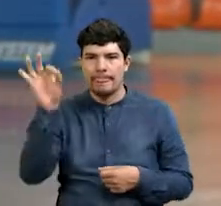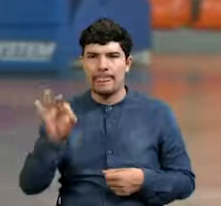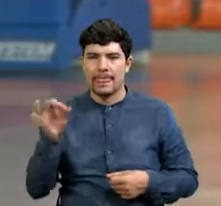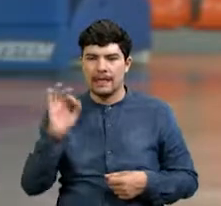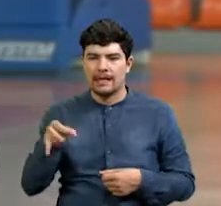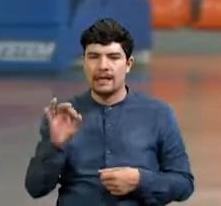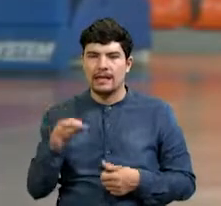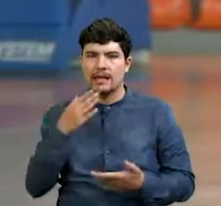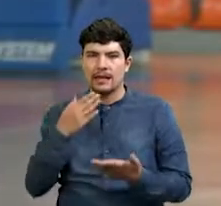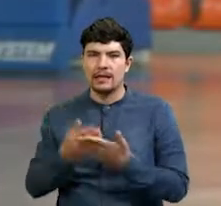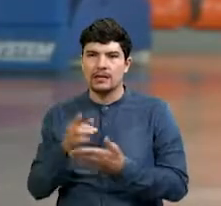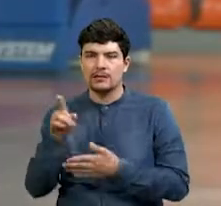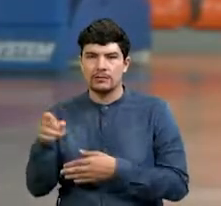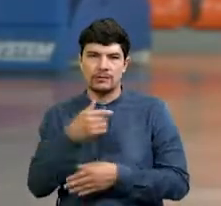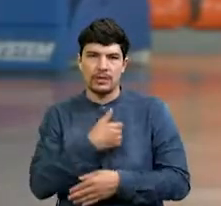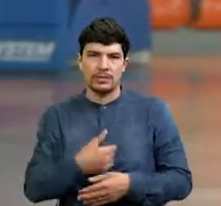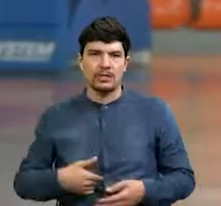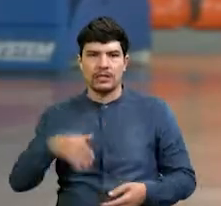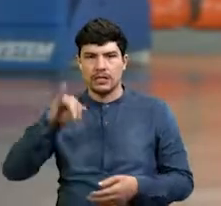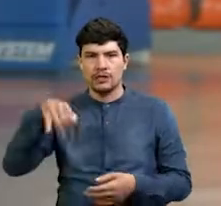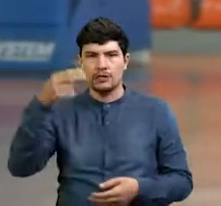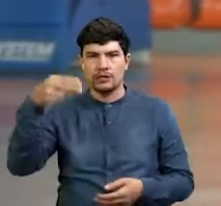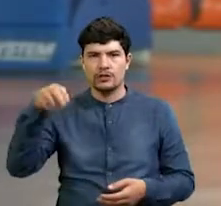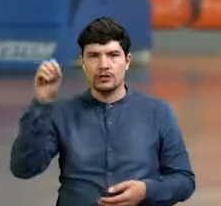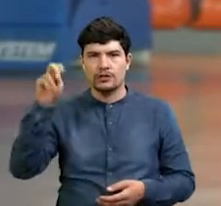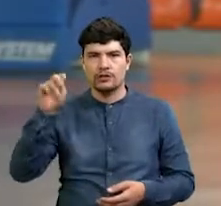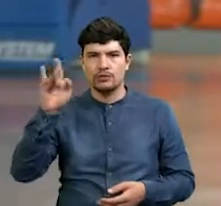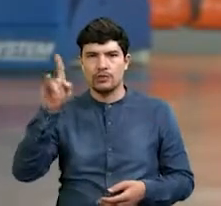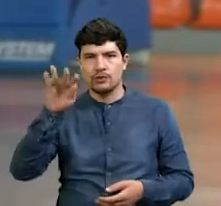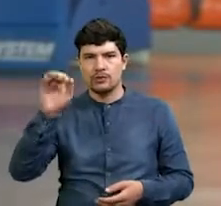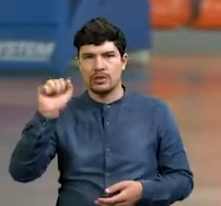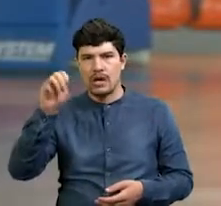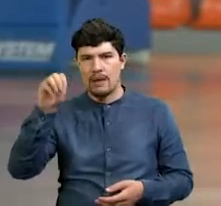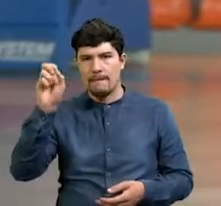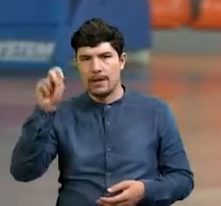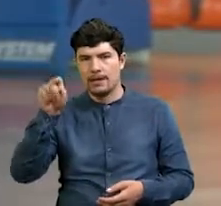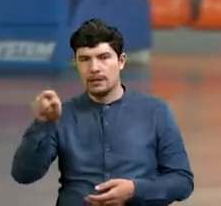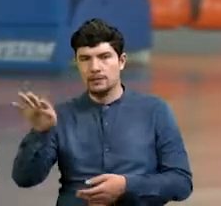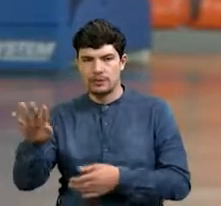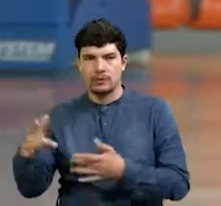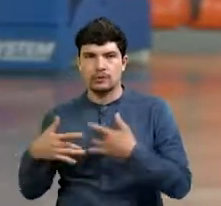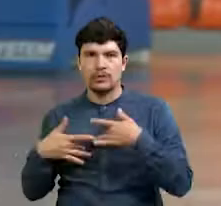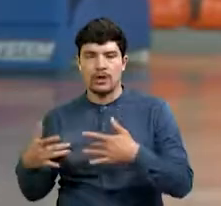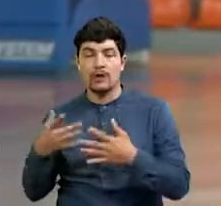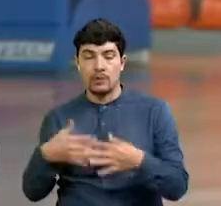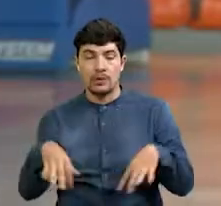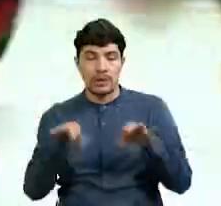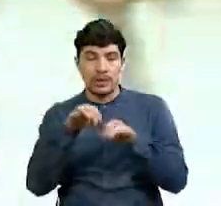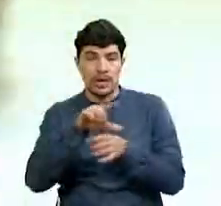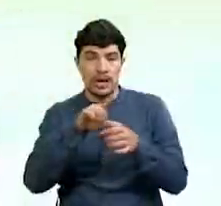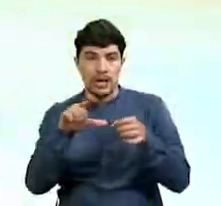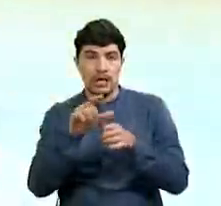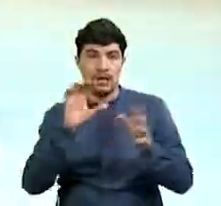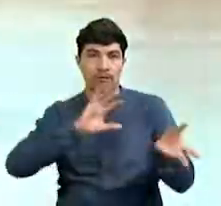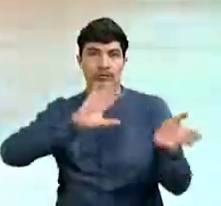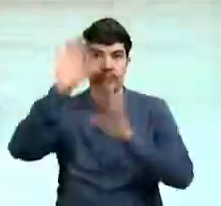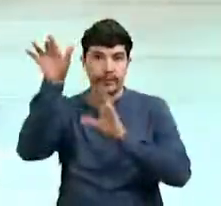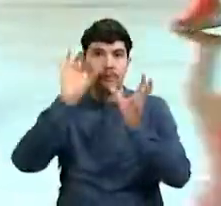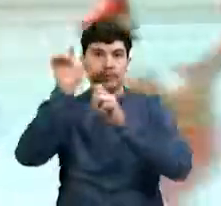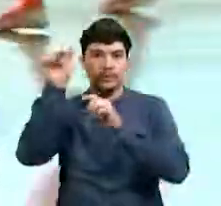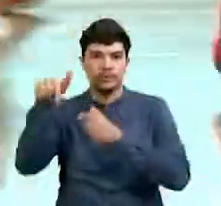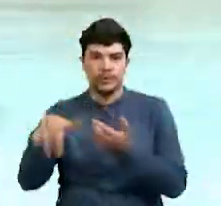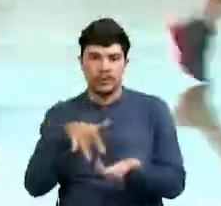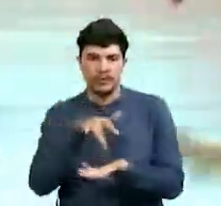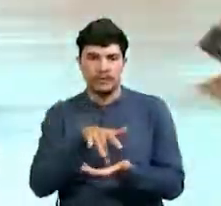es gracias al presidente yo bustamante no ha colaborado bastante ips en este proceso muy importante que la liga se haga presente las principales